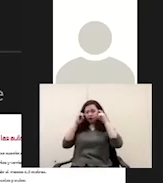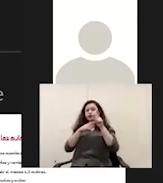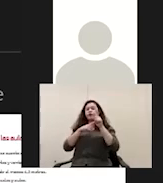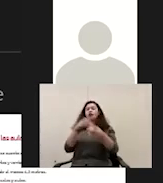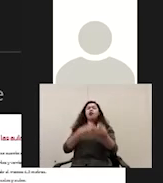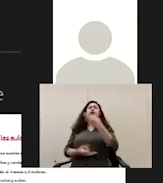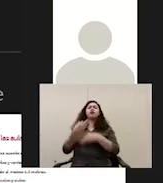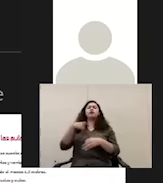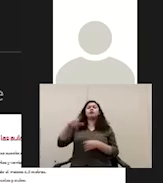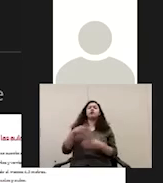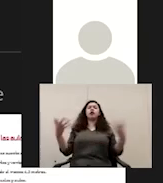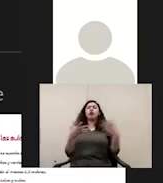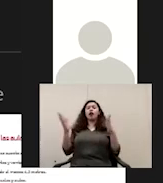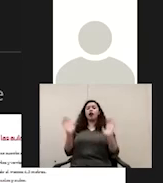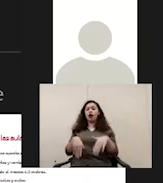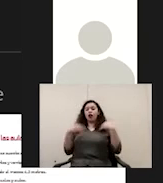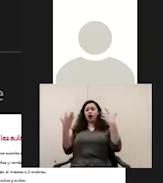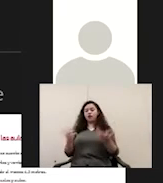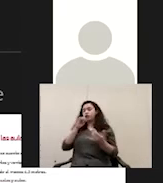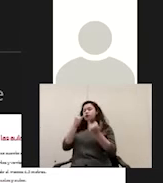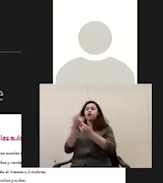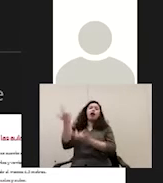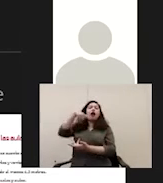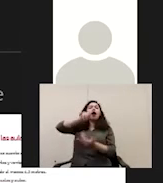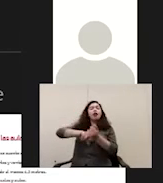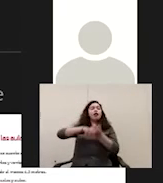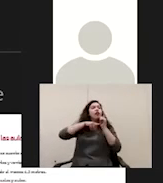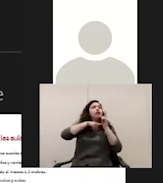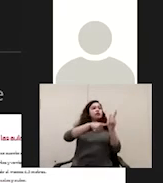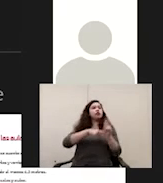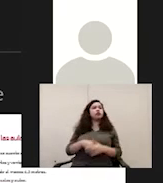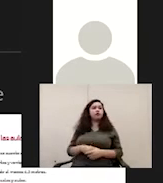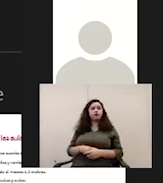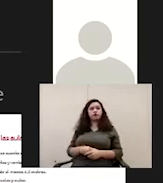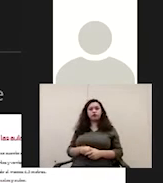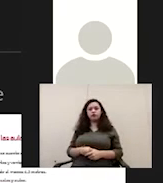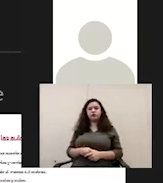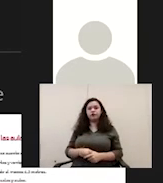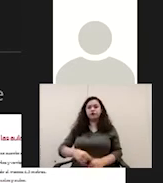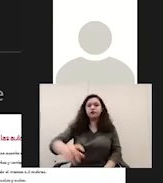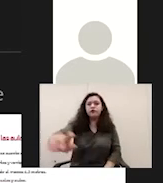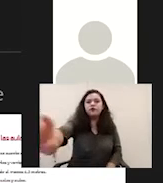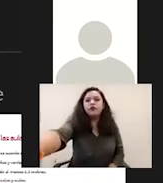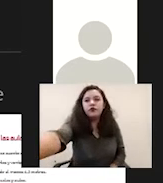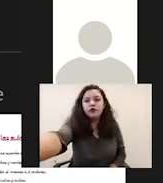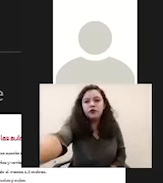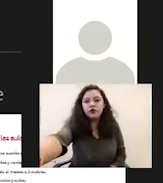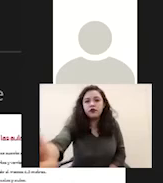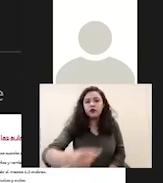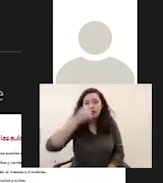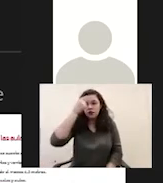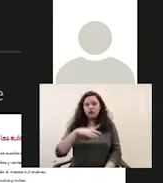ustedes hacen afuera, que también se preserve adentro, que también lo hagan afuera para evitar contagios.